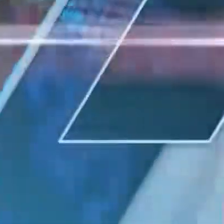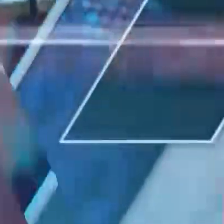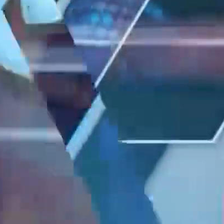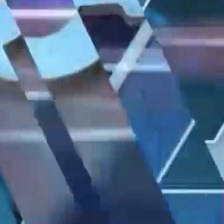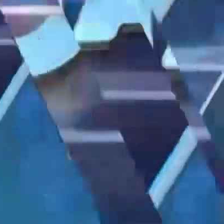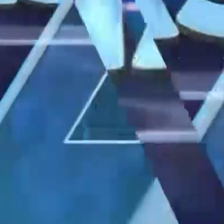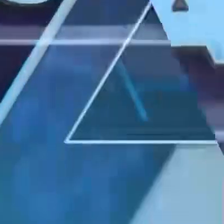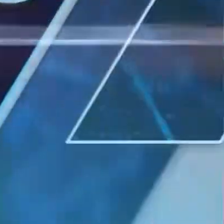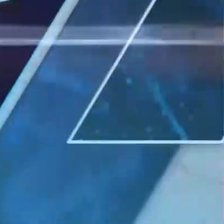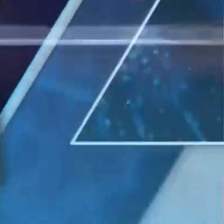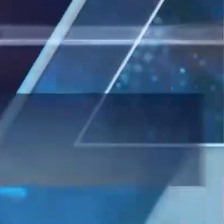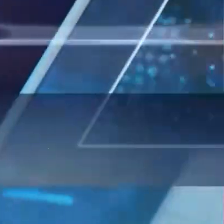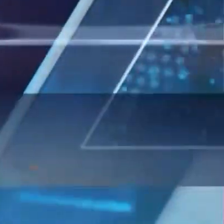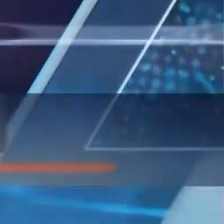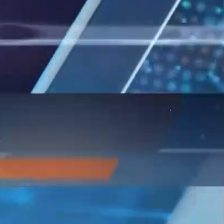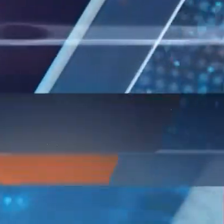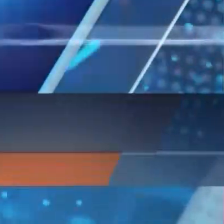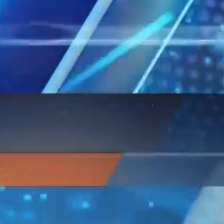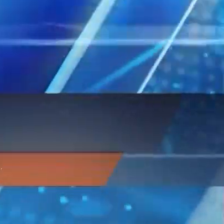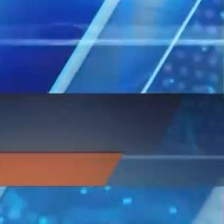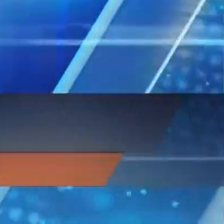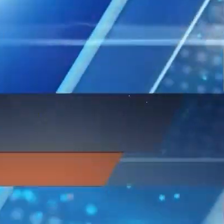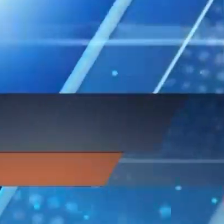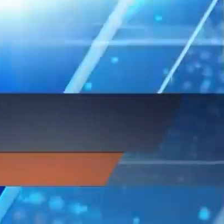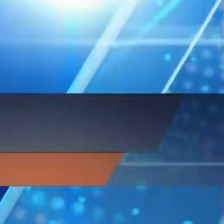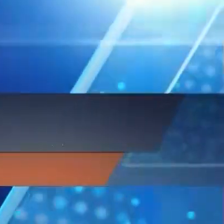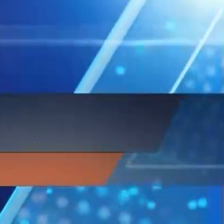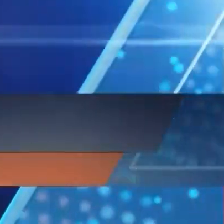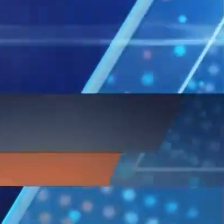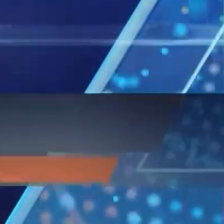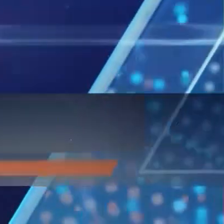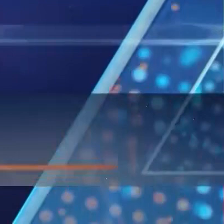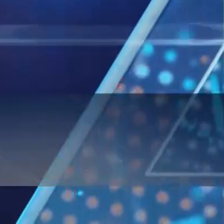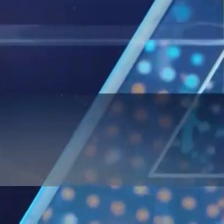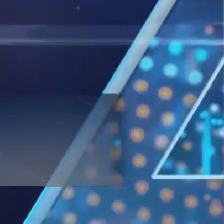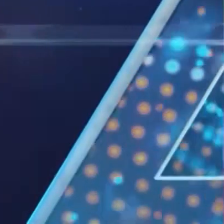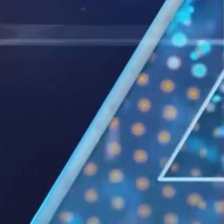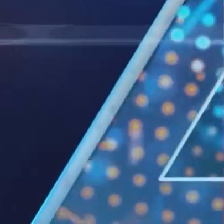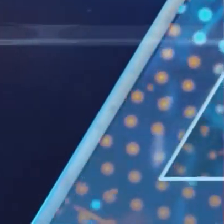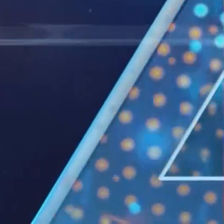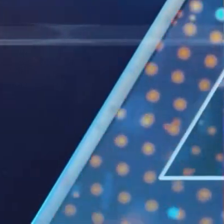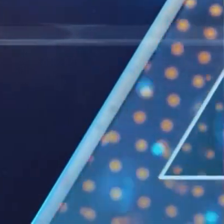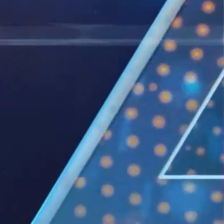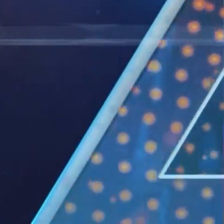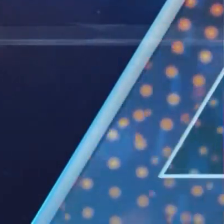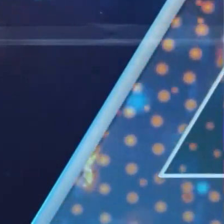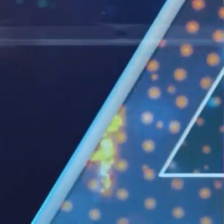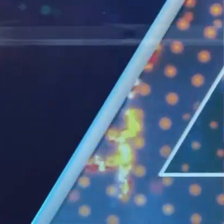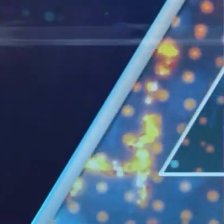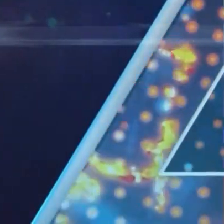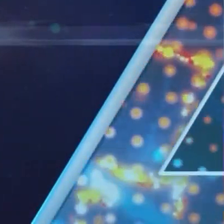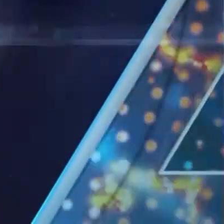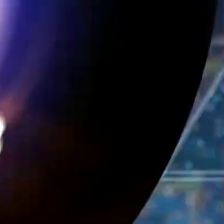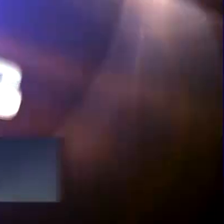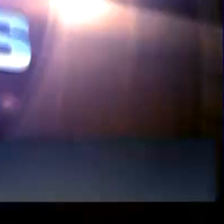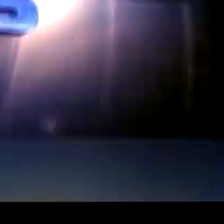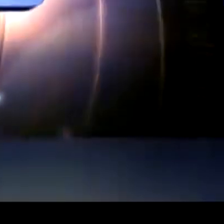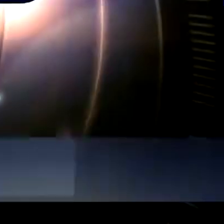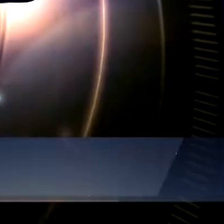Desde los estudios del Canal Regional de Televisión, bienvenidos a Telepacífico Noticias. Estos son nuestros